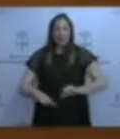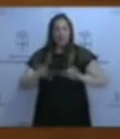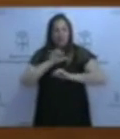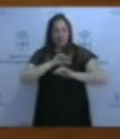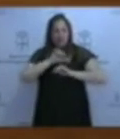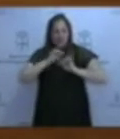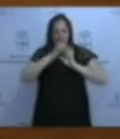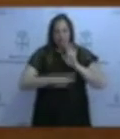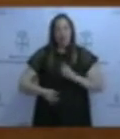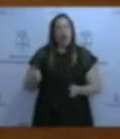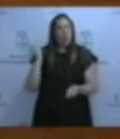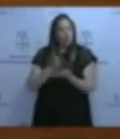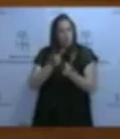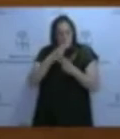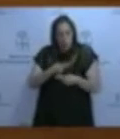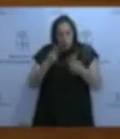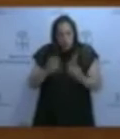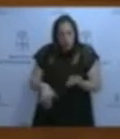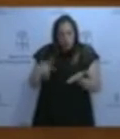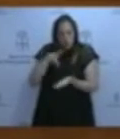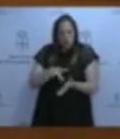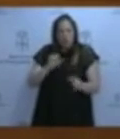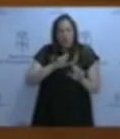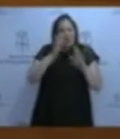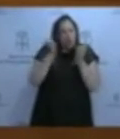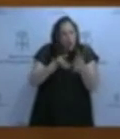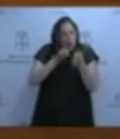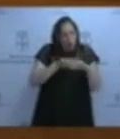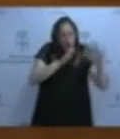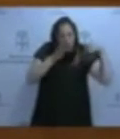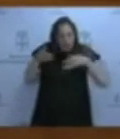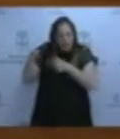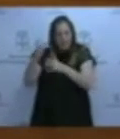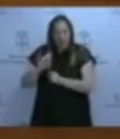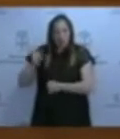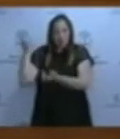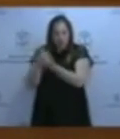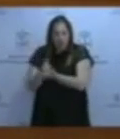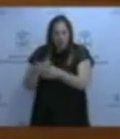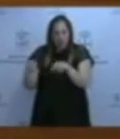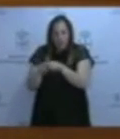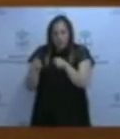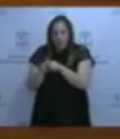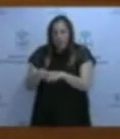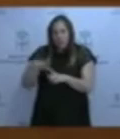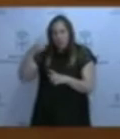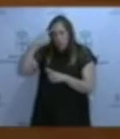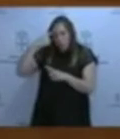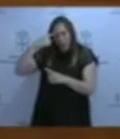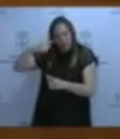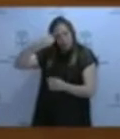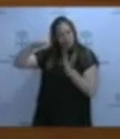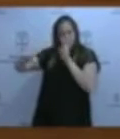apostar realmente por lo público y hay que reorientar la distribución de los recursos. En primer lugar, hay que abandonar el dogma de gestión